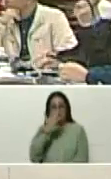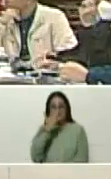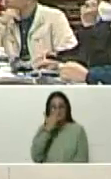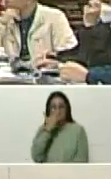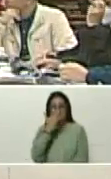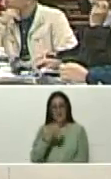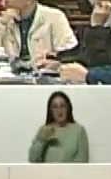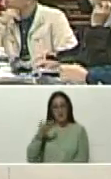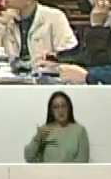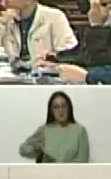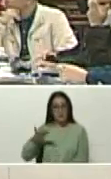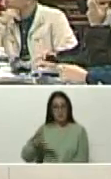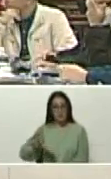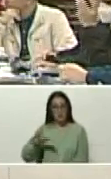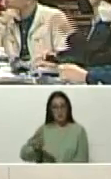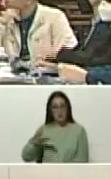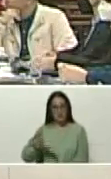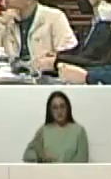gran importancia